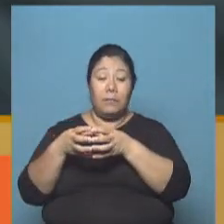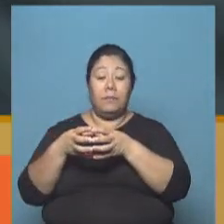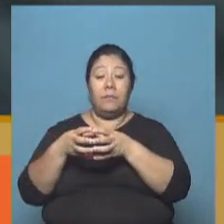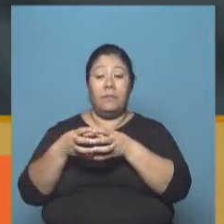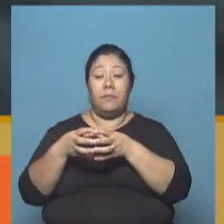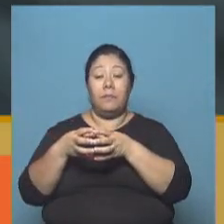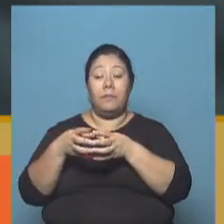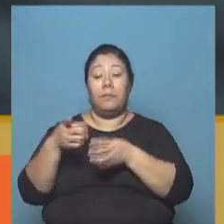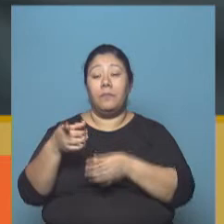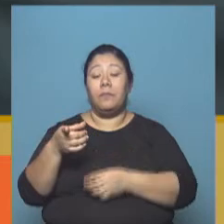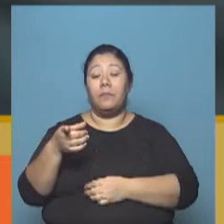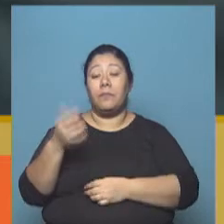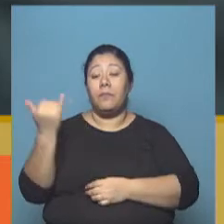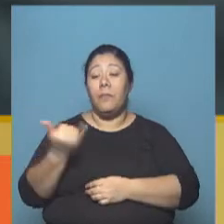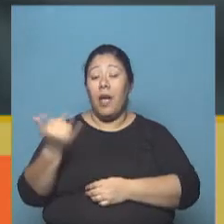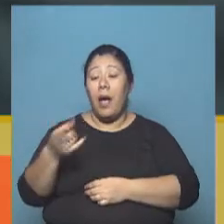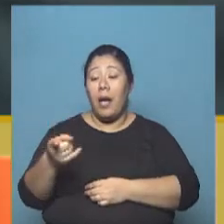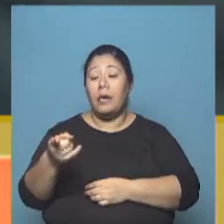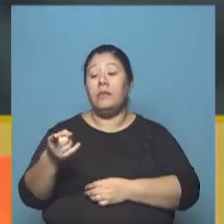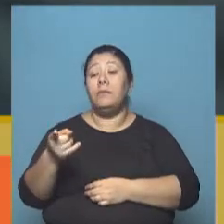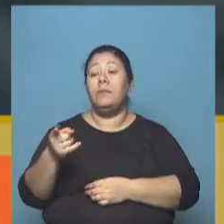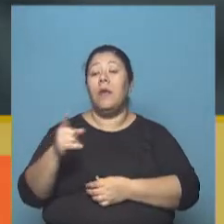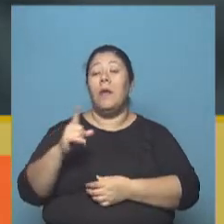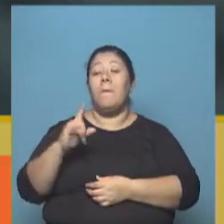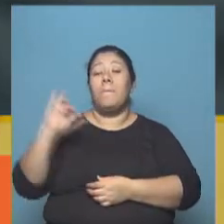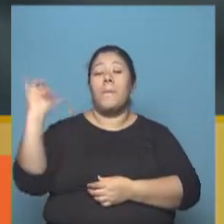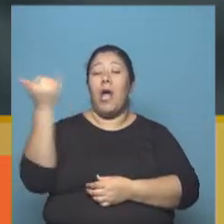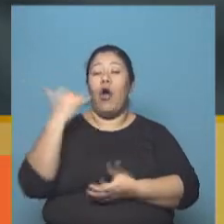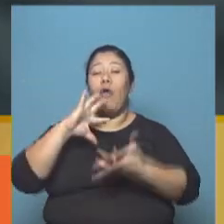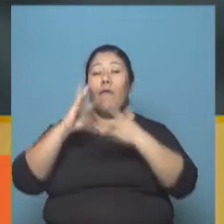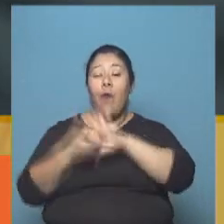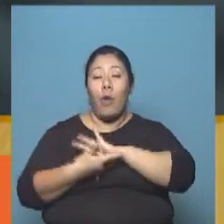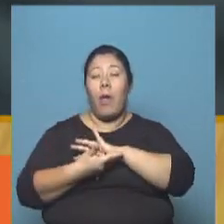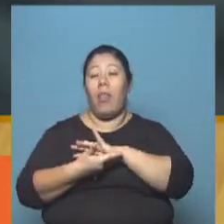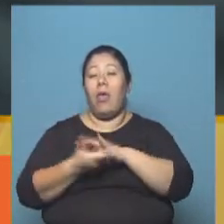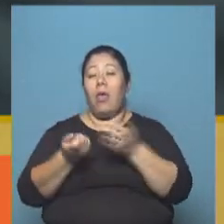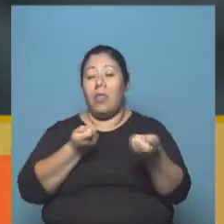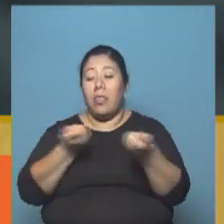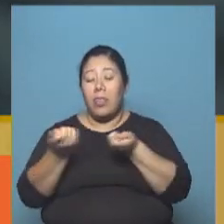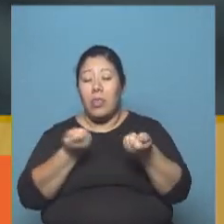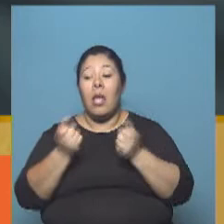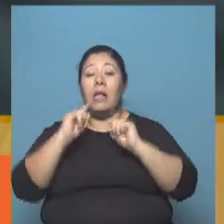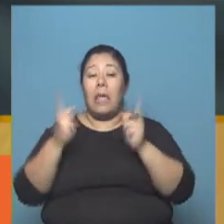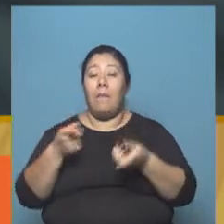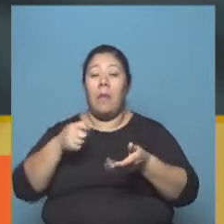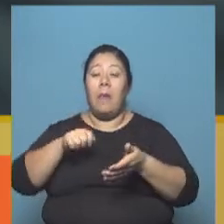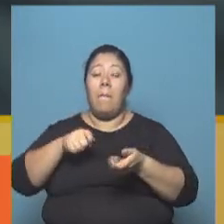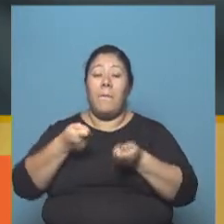todas, es la que mejor elabora y es la que mejor presiona. Y ante esa